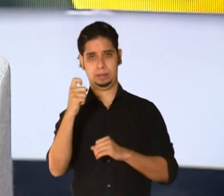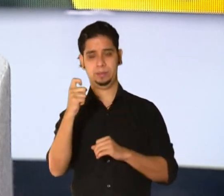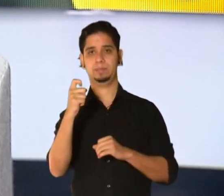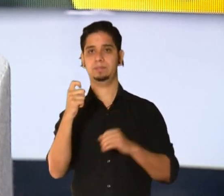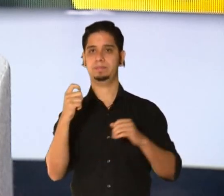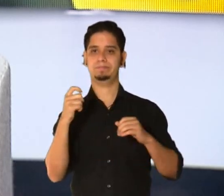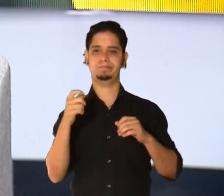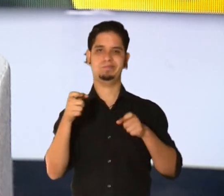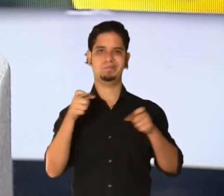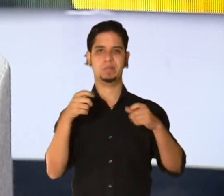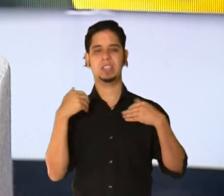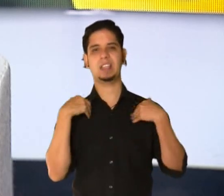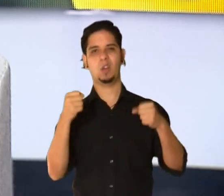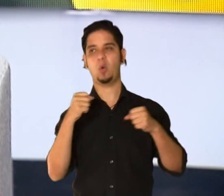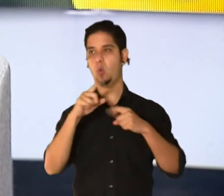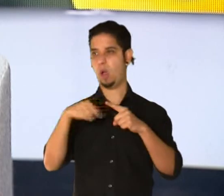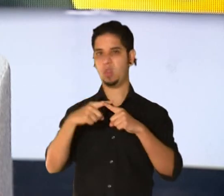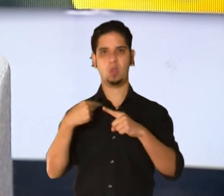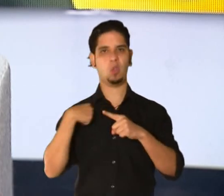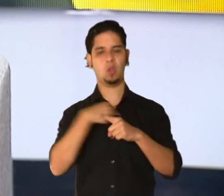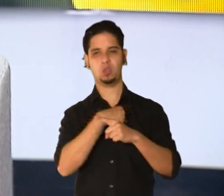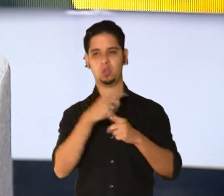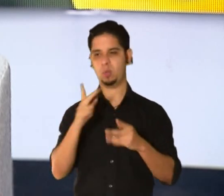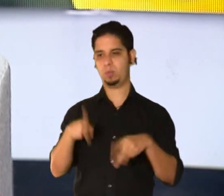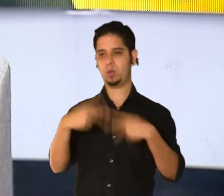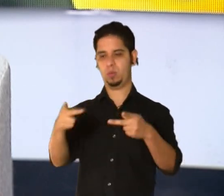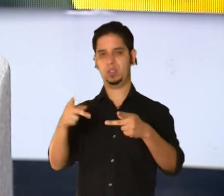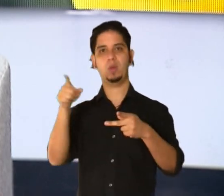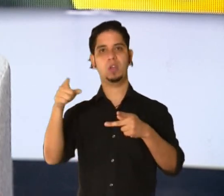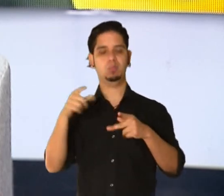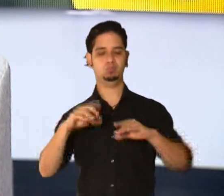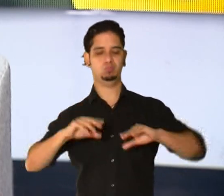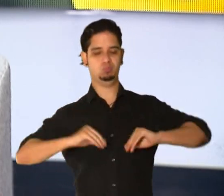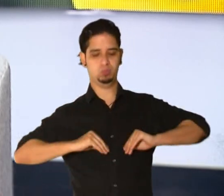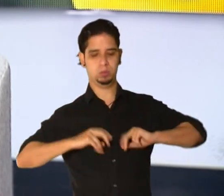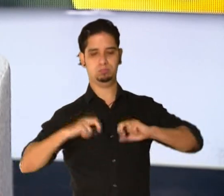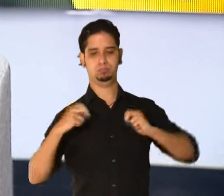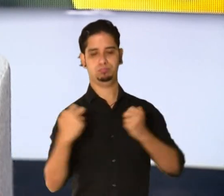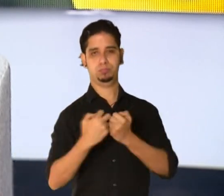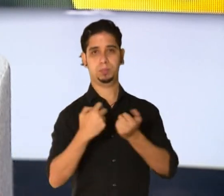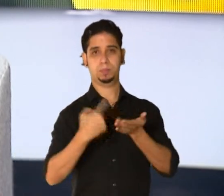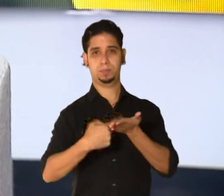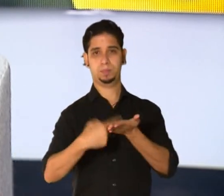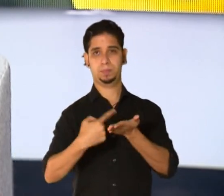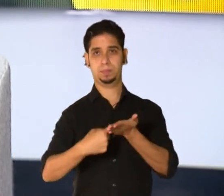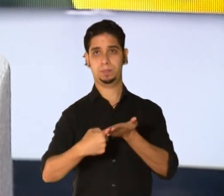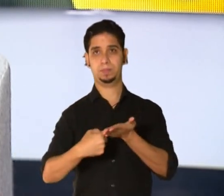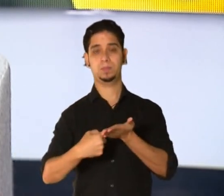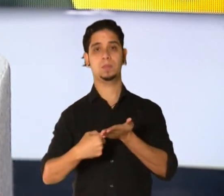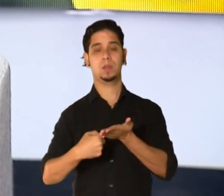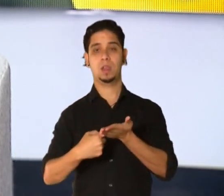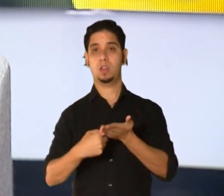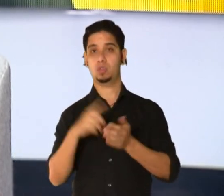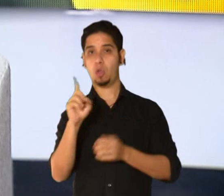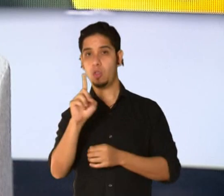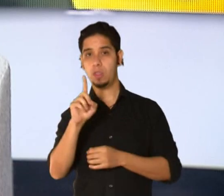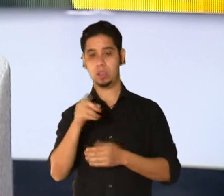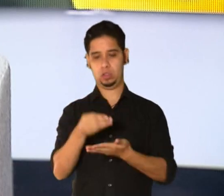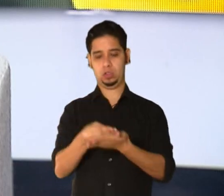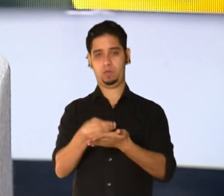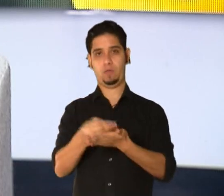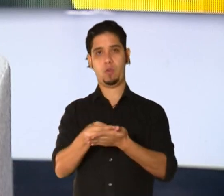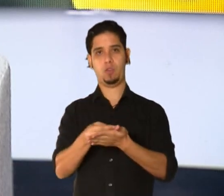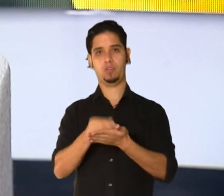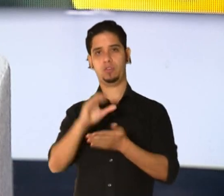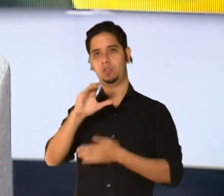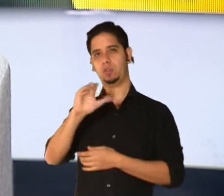en septiembre cuando propusimos este proyecto, viene, según yo entiendo, pues vienen de los fondos CARE